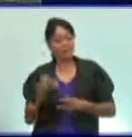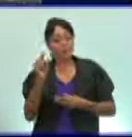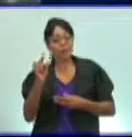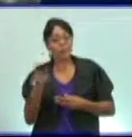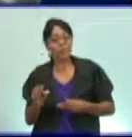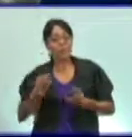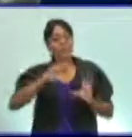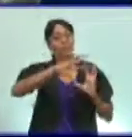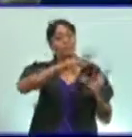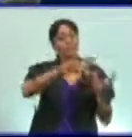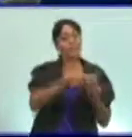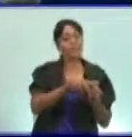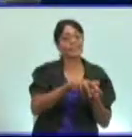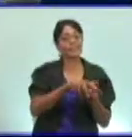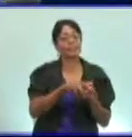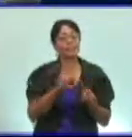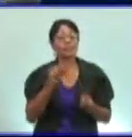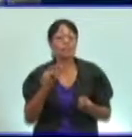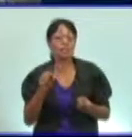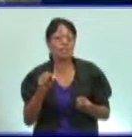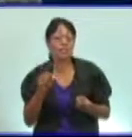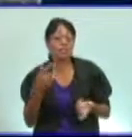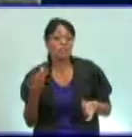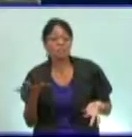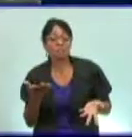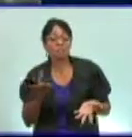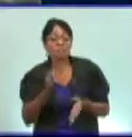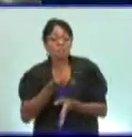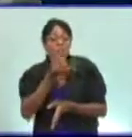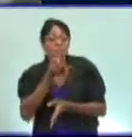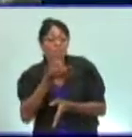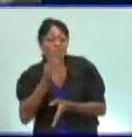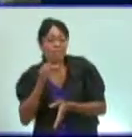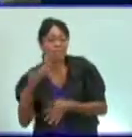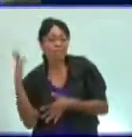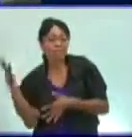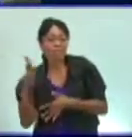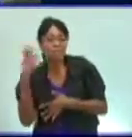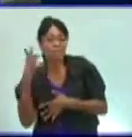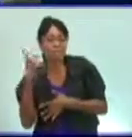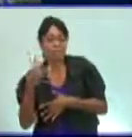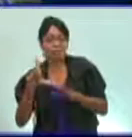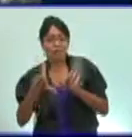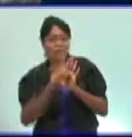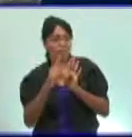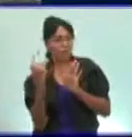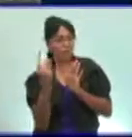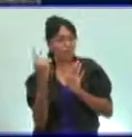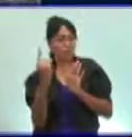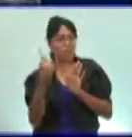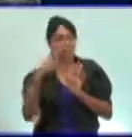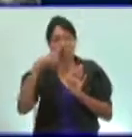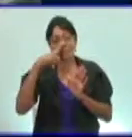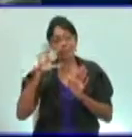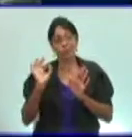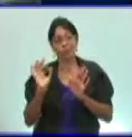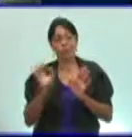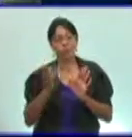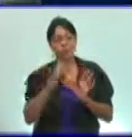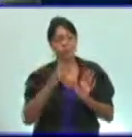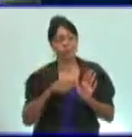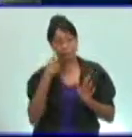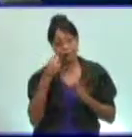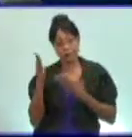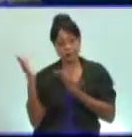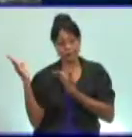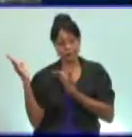concreto. En ese sentido no podemos hablar de que en un fenómeno se pone de manifiesto una sola ley. Por eso vamos a ver el caso del ciclón. Y